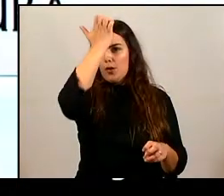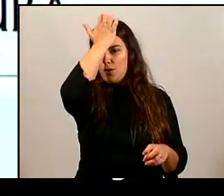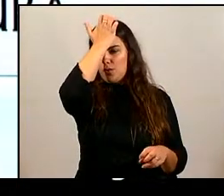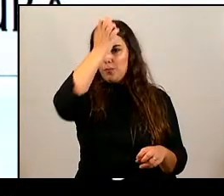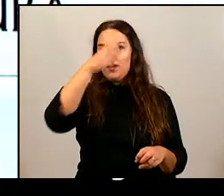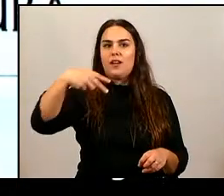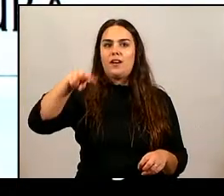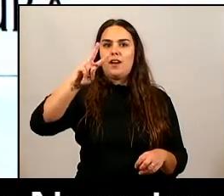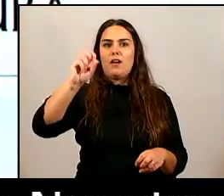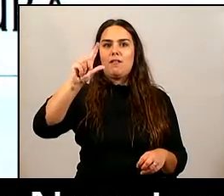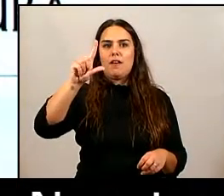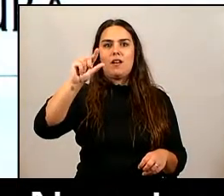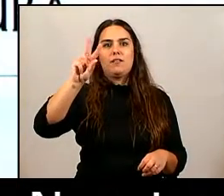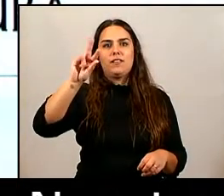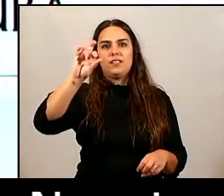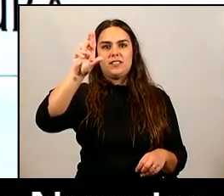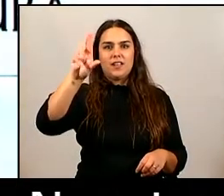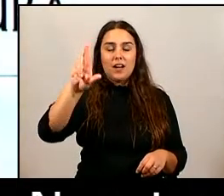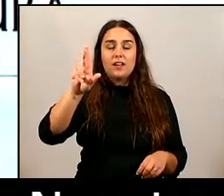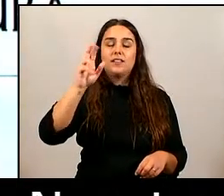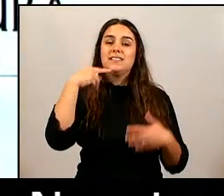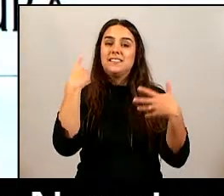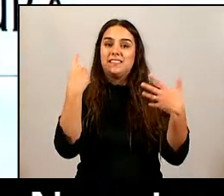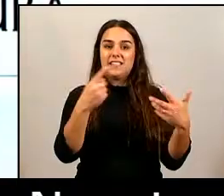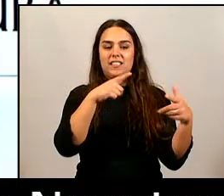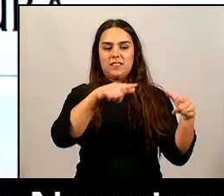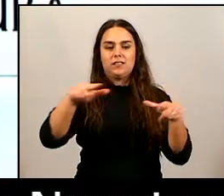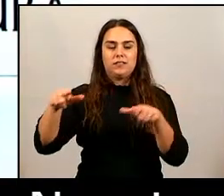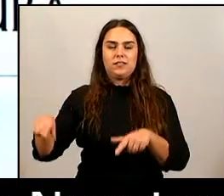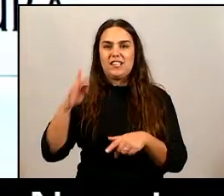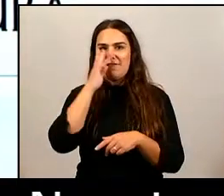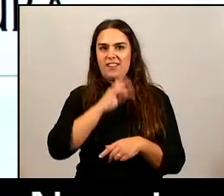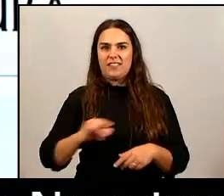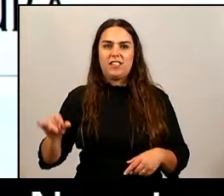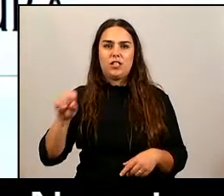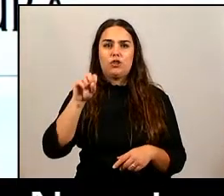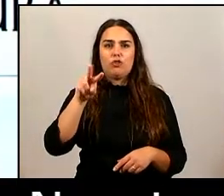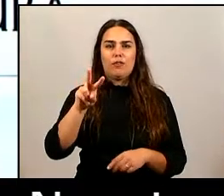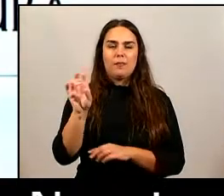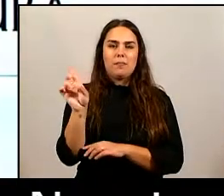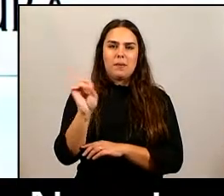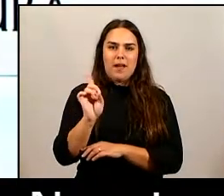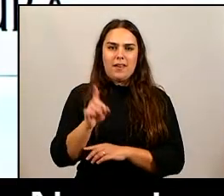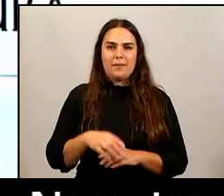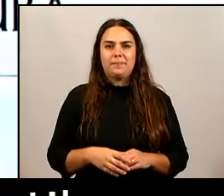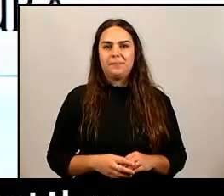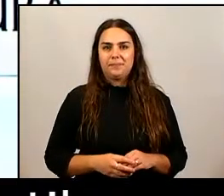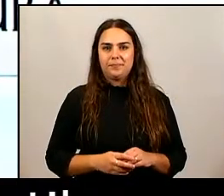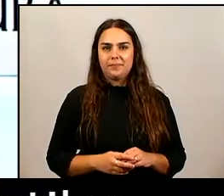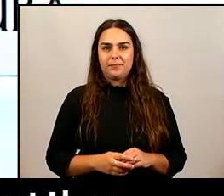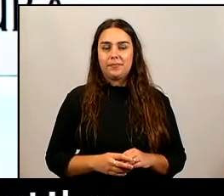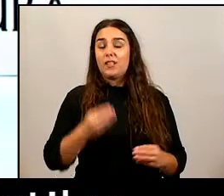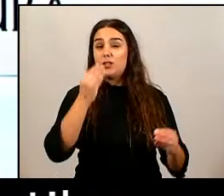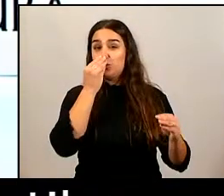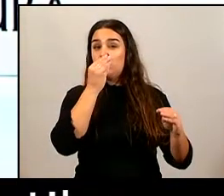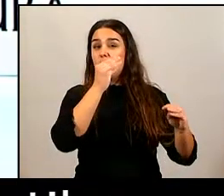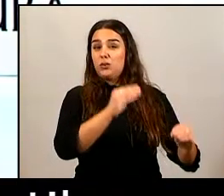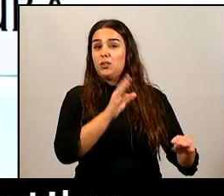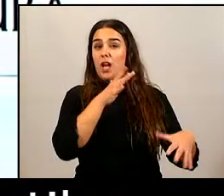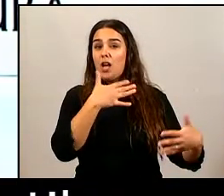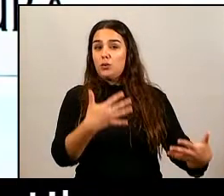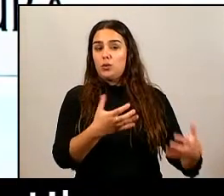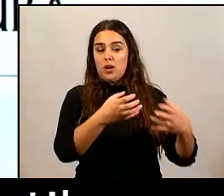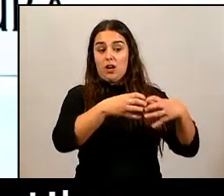Navalvillar de Pela contará con 6 unidades de infantil y 12 de primaria. Sustituirá al actual, que está dividido en